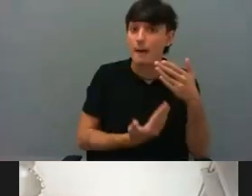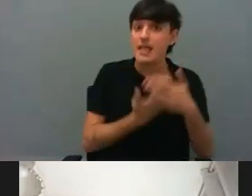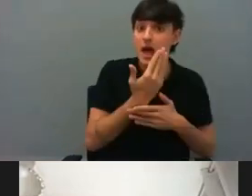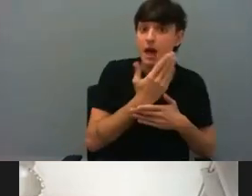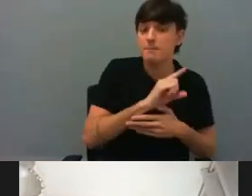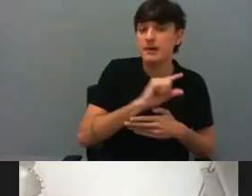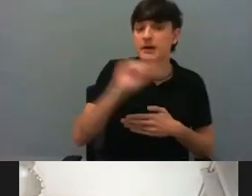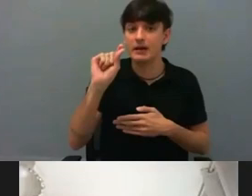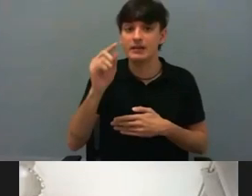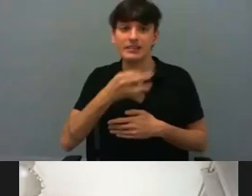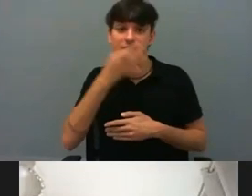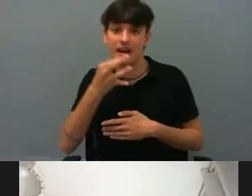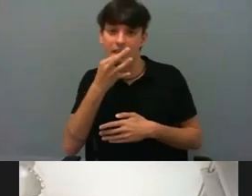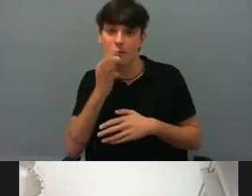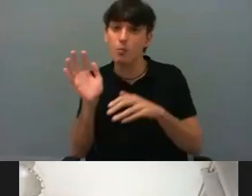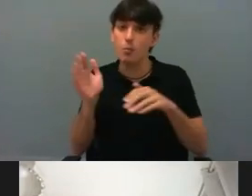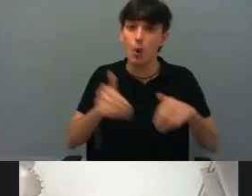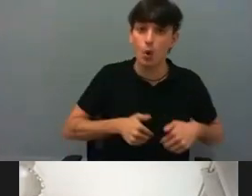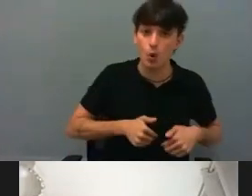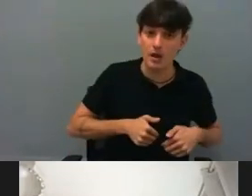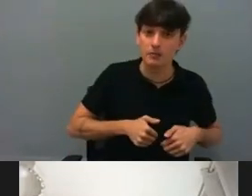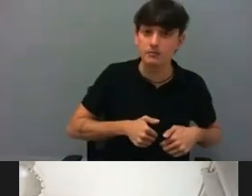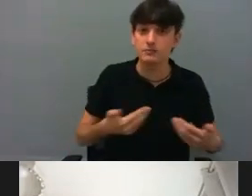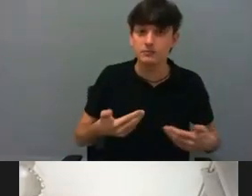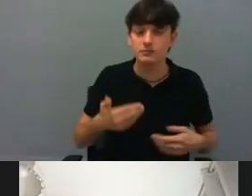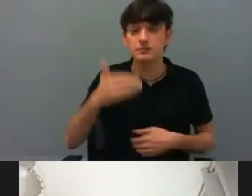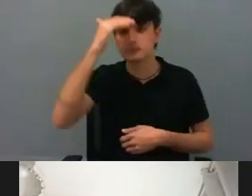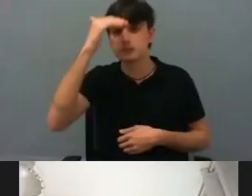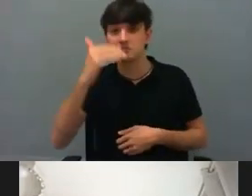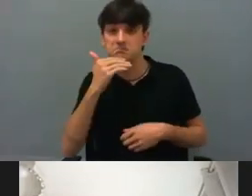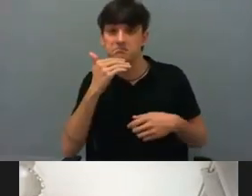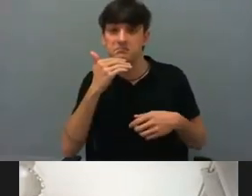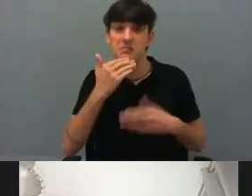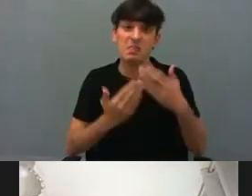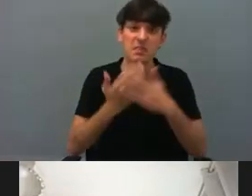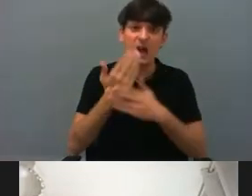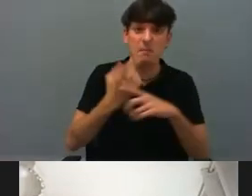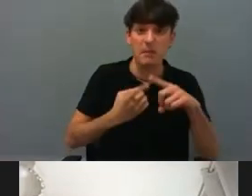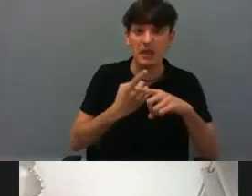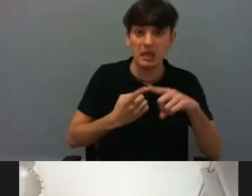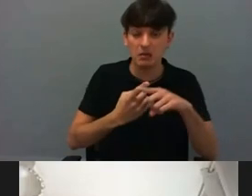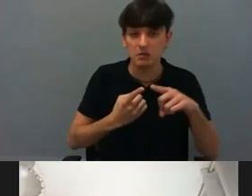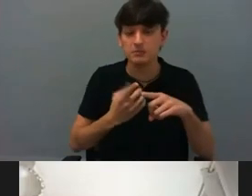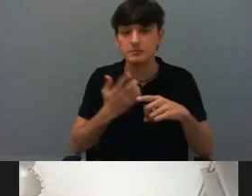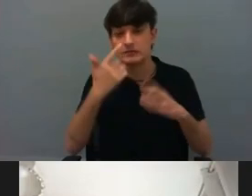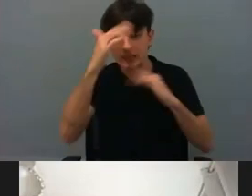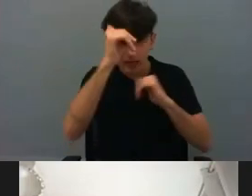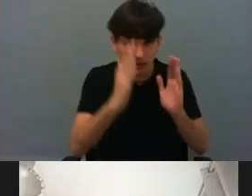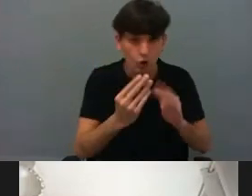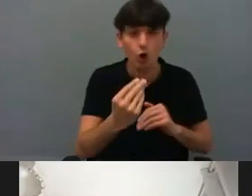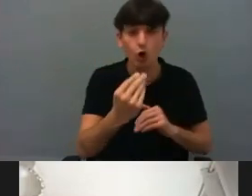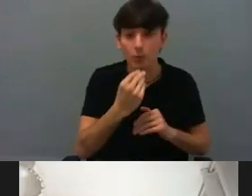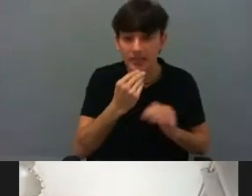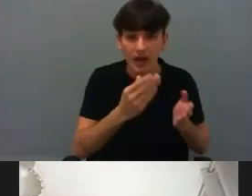tarde. Mi marido estaba al tanto a mediodía de los niños, de la comida de mi hija.